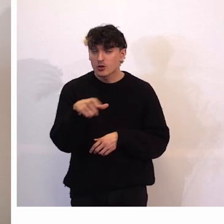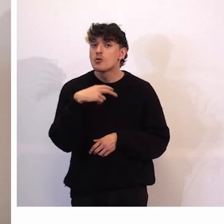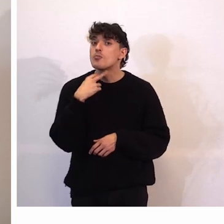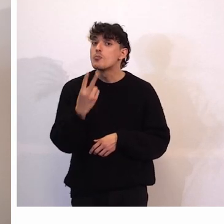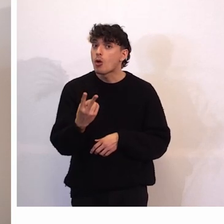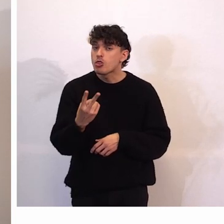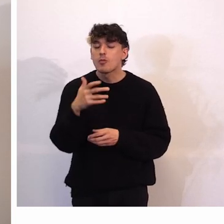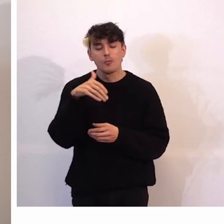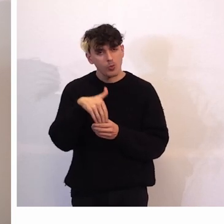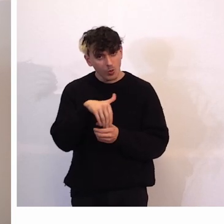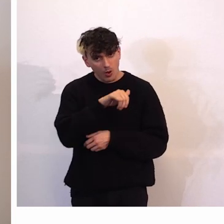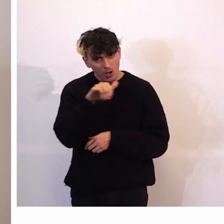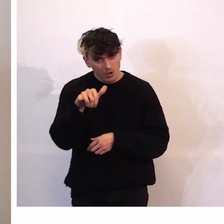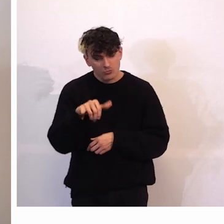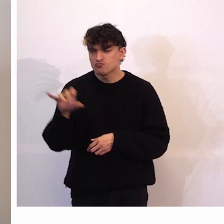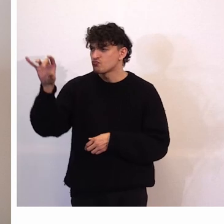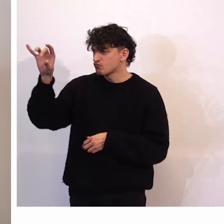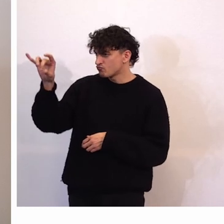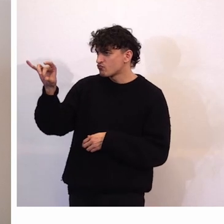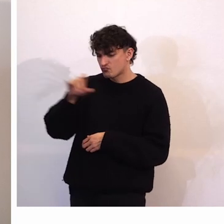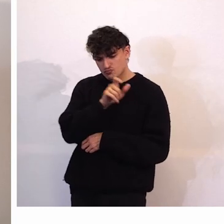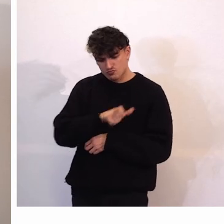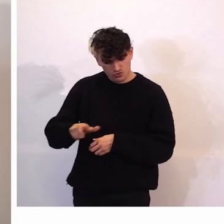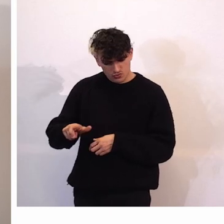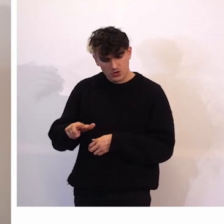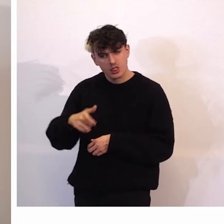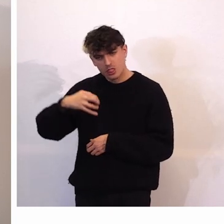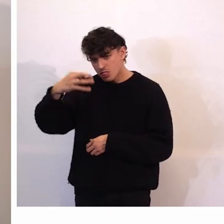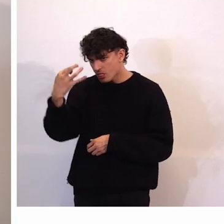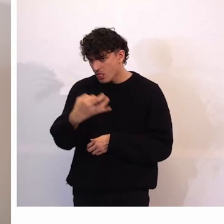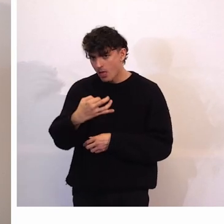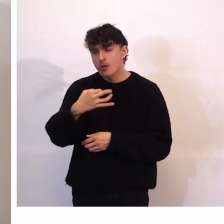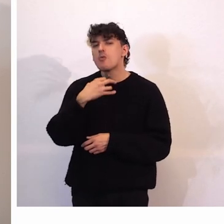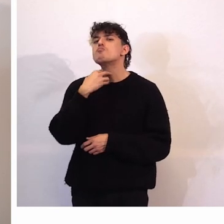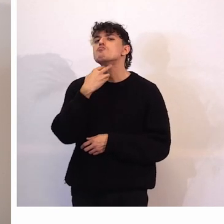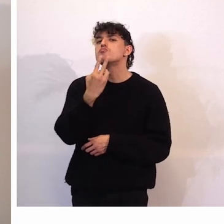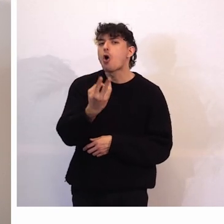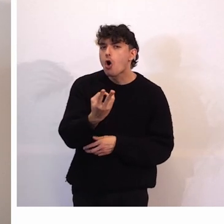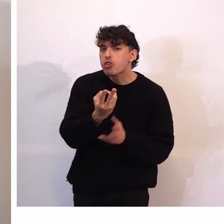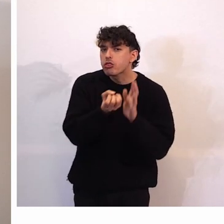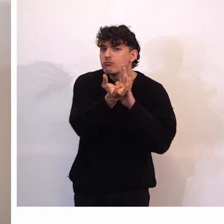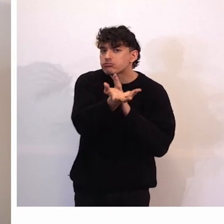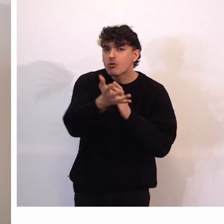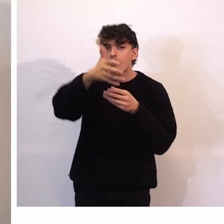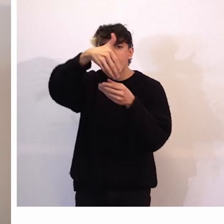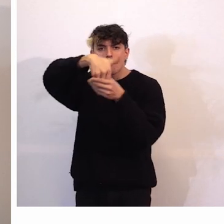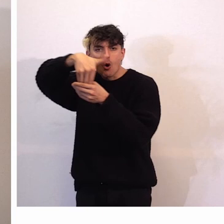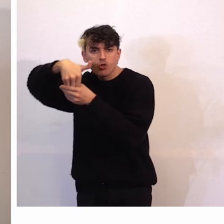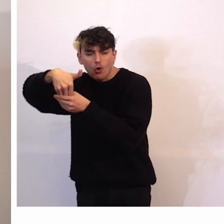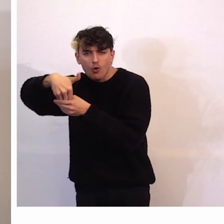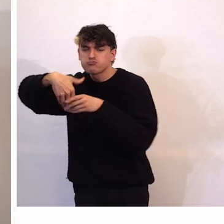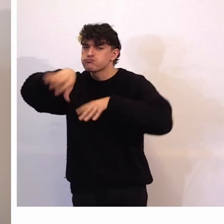claro. Las personas tenemos que tener voz y voto en todos los ámbitos de nuestras